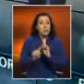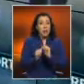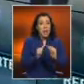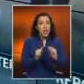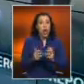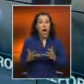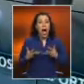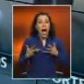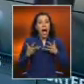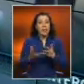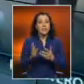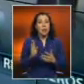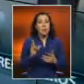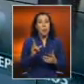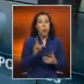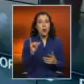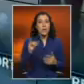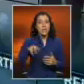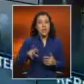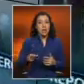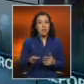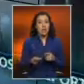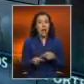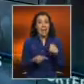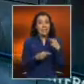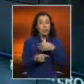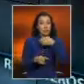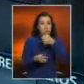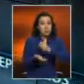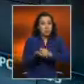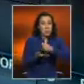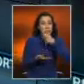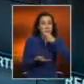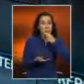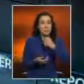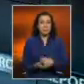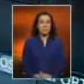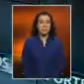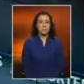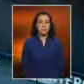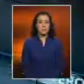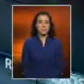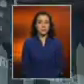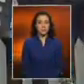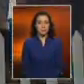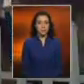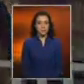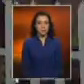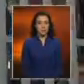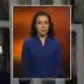las agresiones y el bullying. Sus historias en el Reporteros de Hoy de Anita Córdoba.